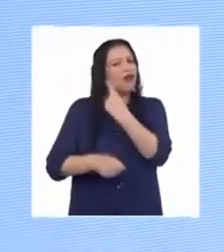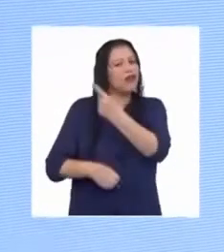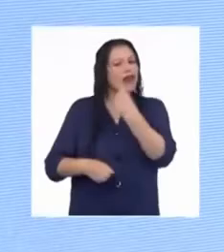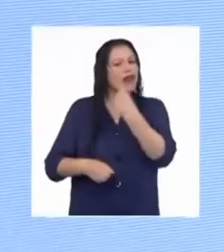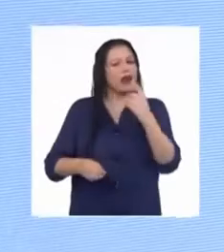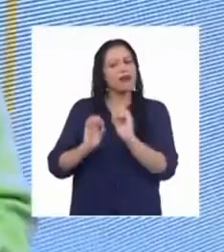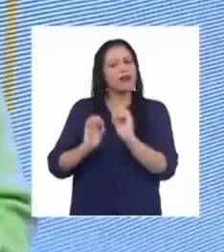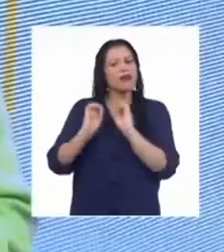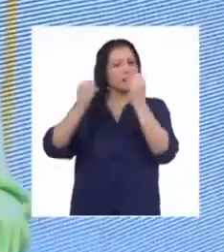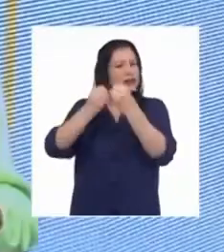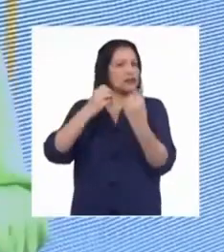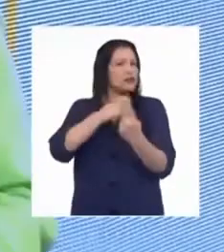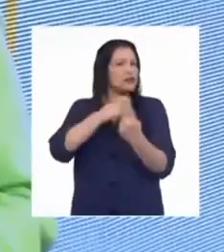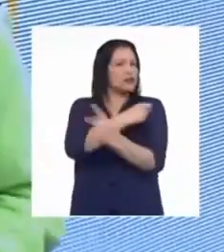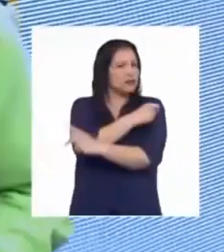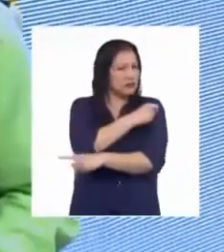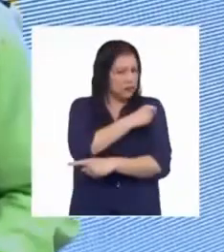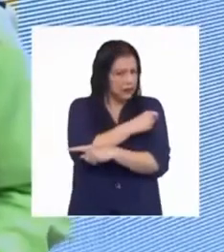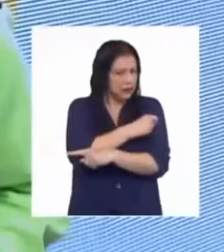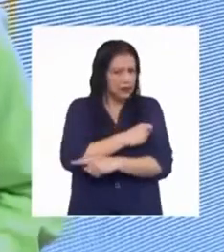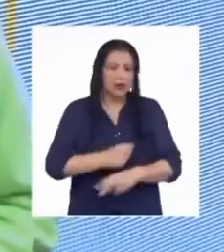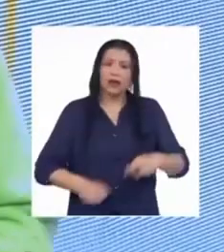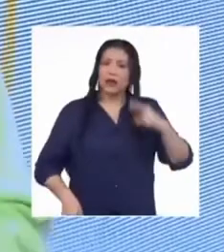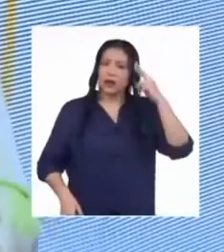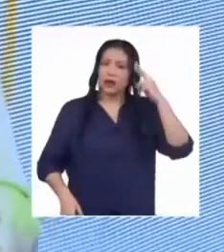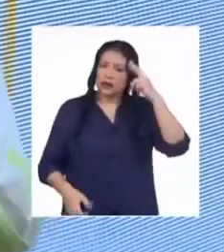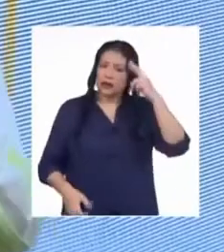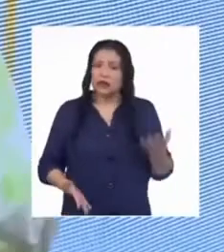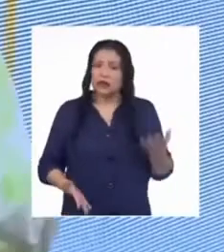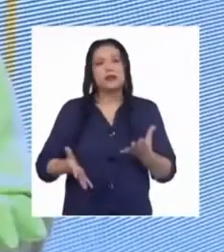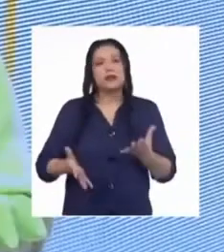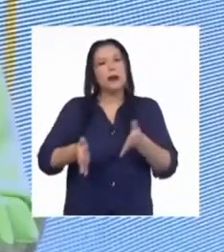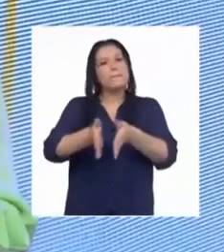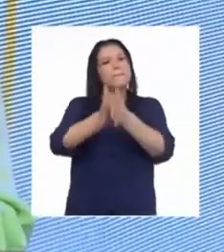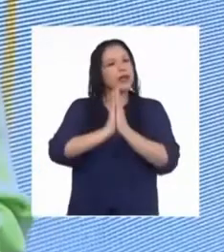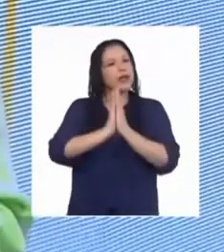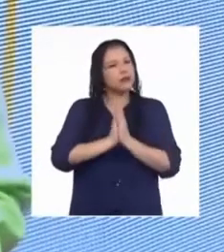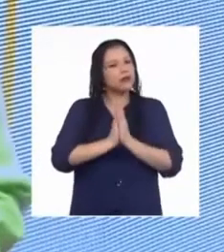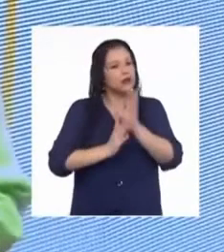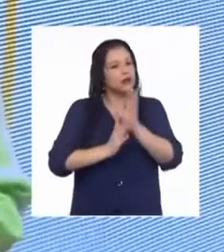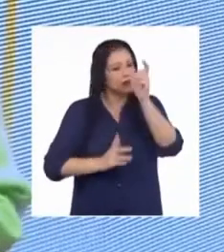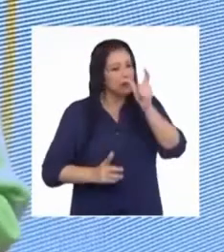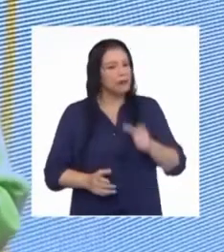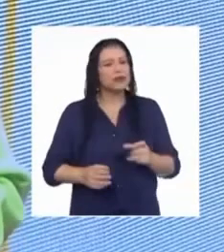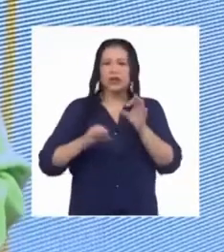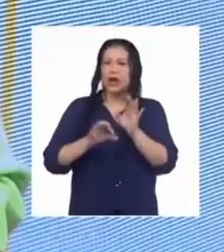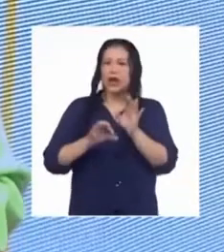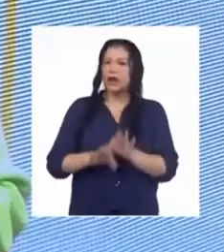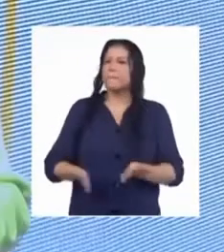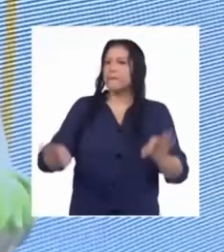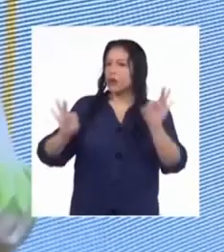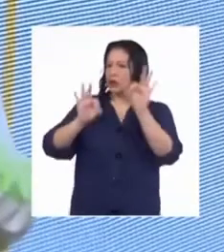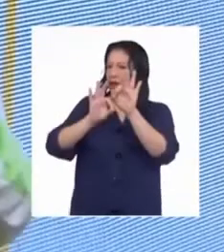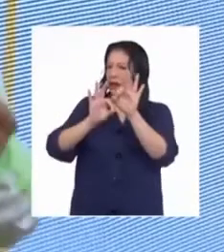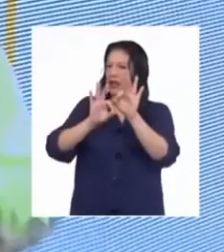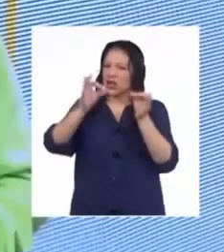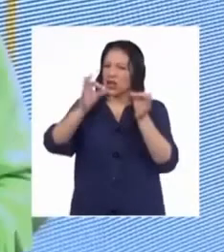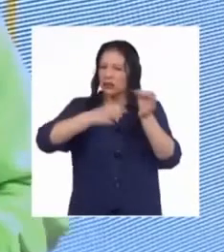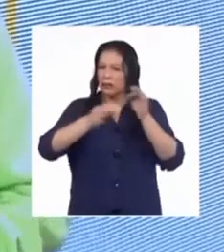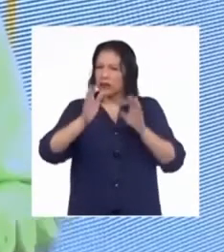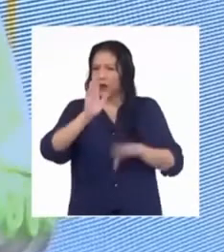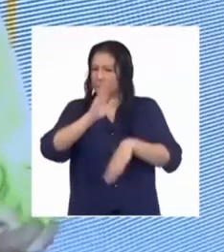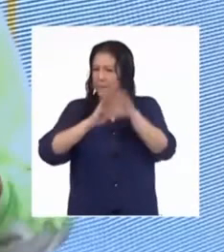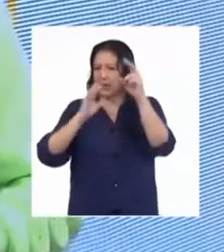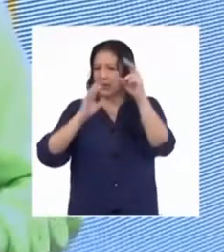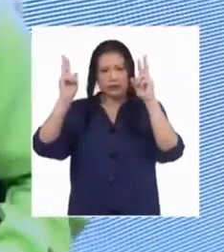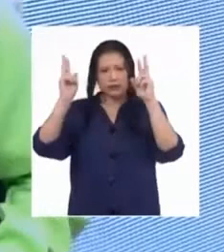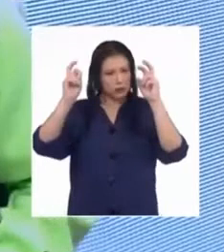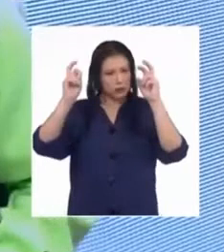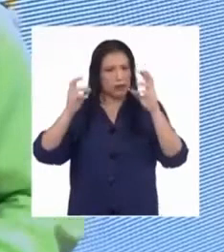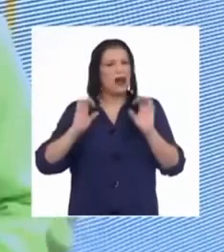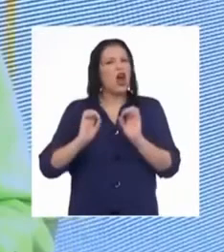cada país. En este sentido, le pedimos a una persona muy importante que nos amplíe un poco más el panorama